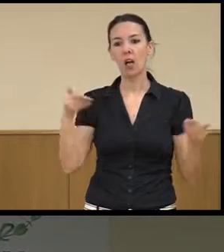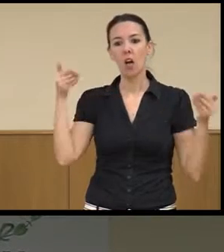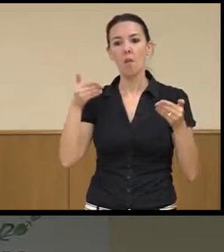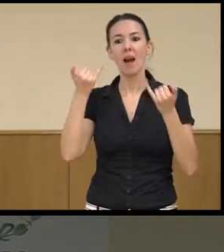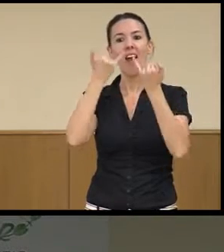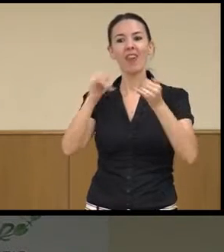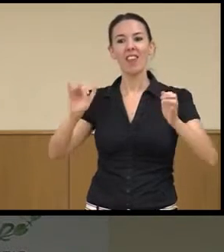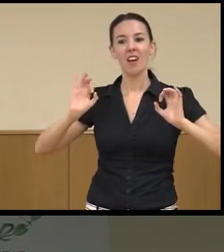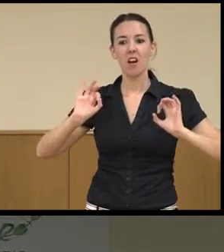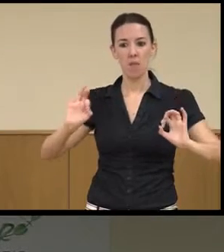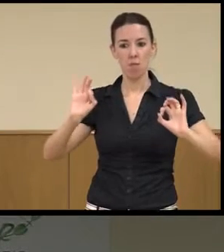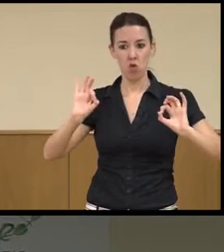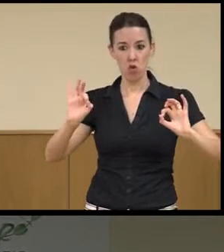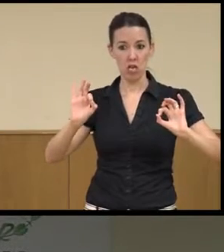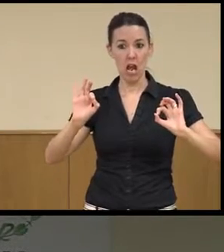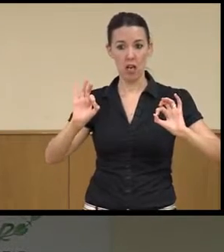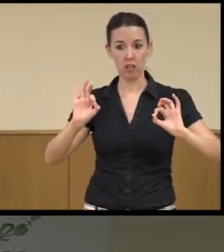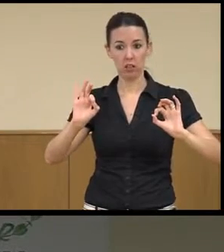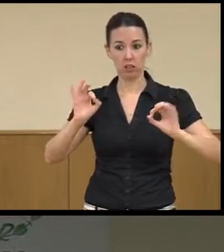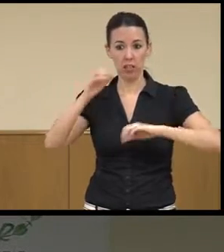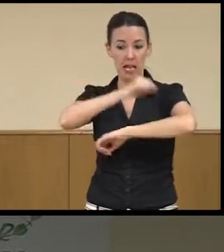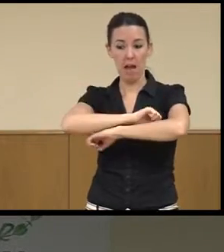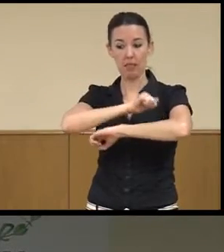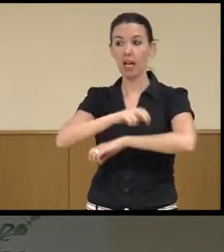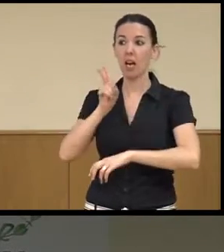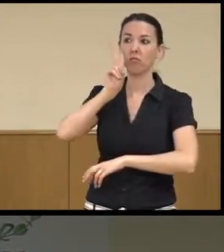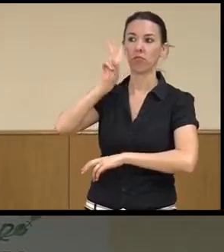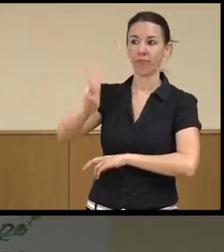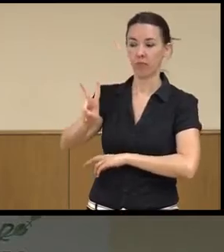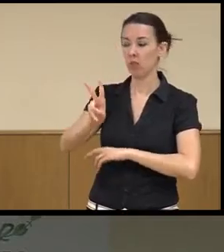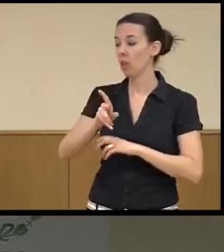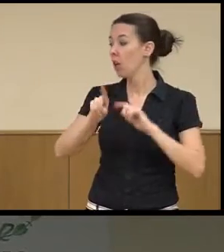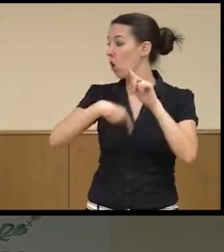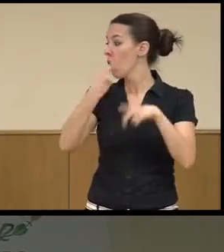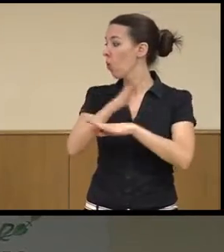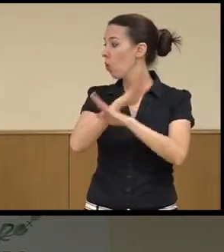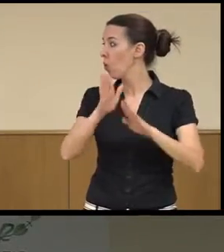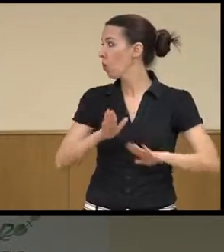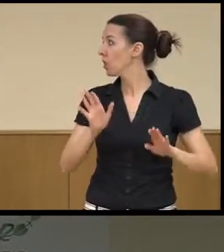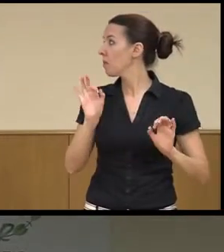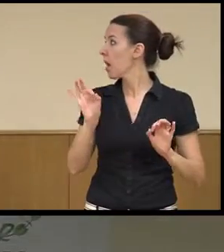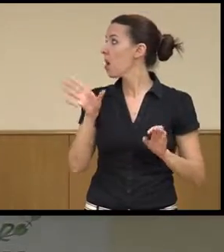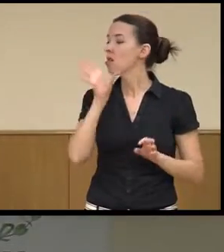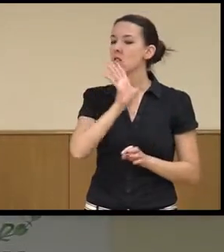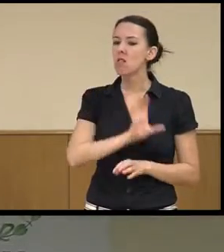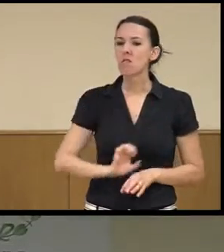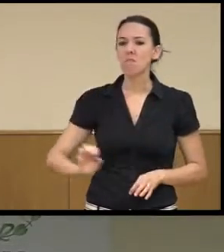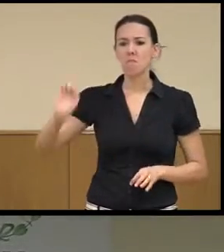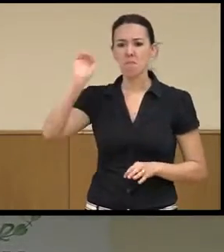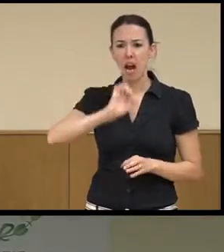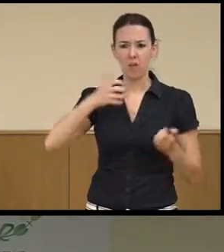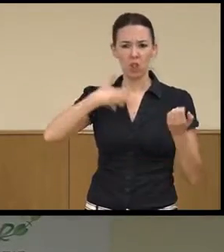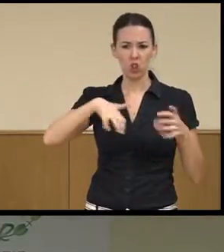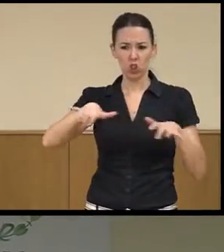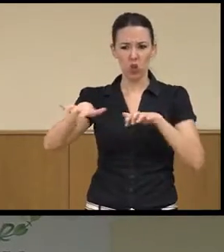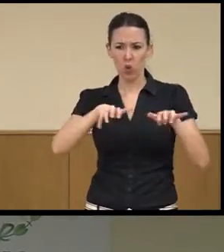ceremonias áulicas desde la ventana de palacio. Y por último, esa espléndida galería de